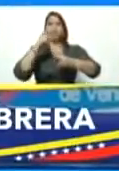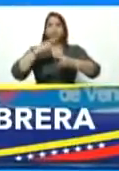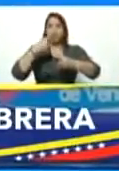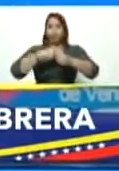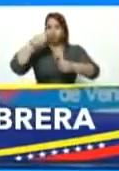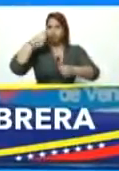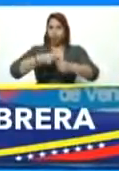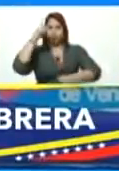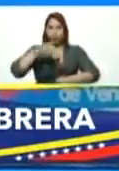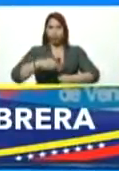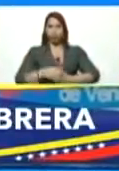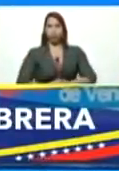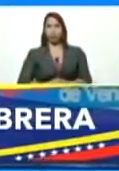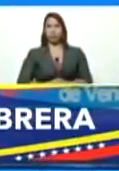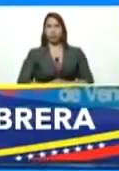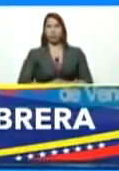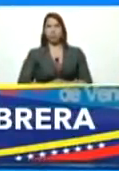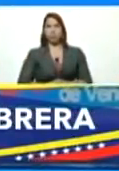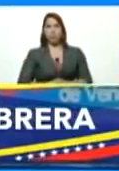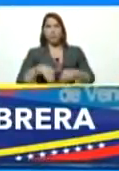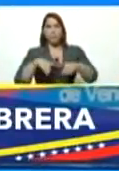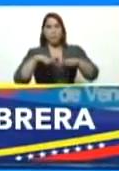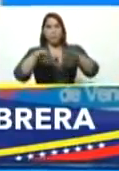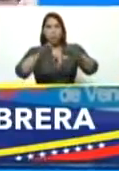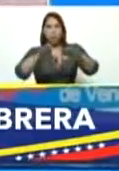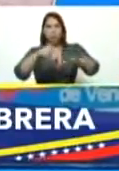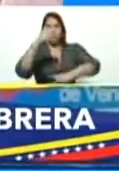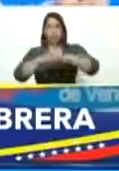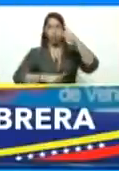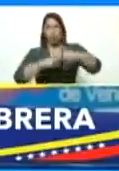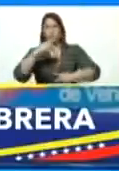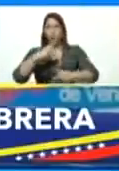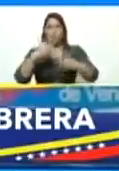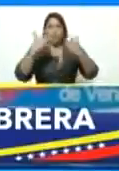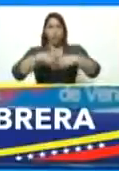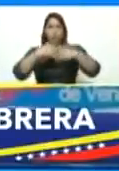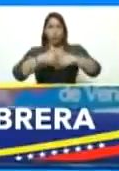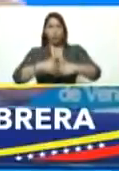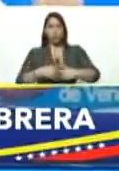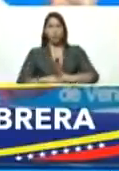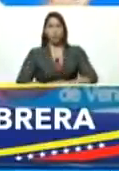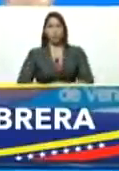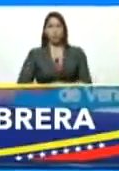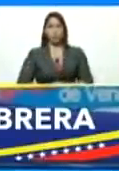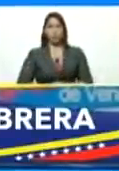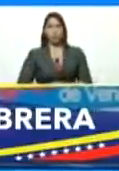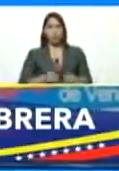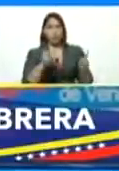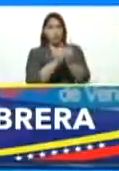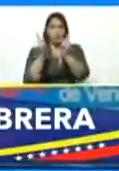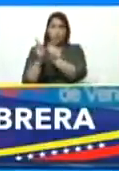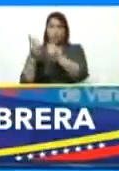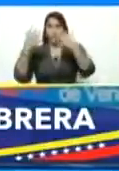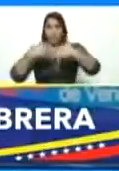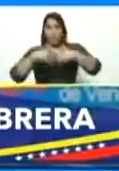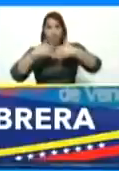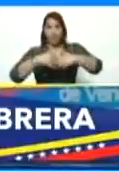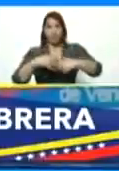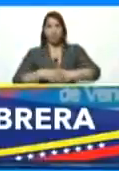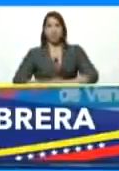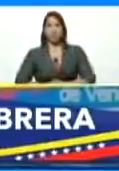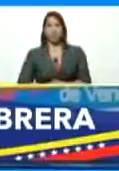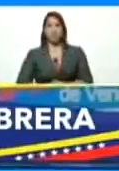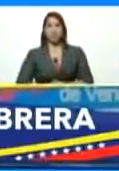petroquímica de la producción de este estilo de la producción industrial de los pequeños y medianos industriales